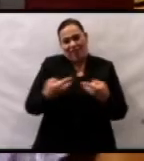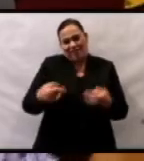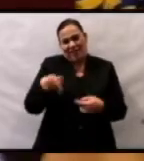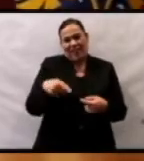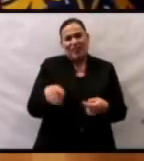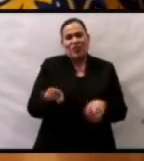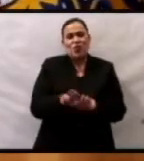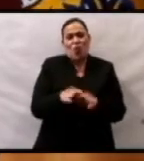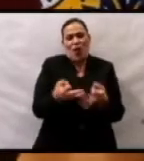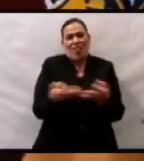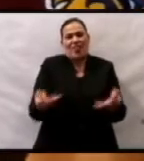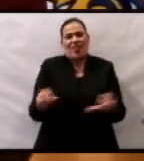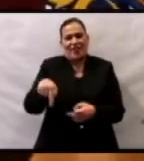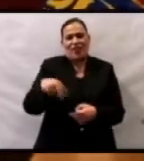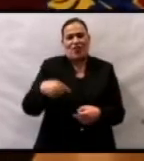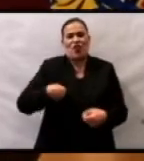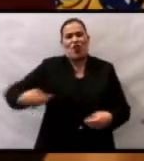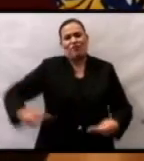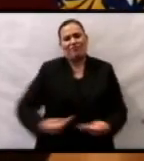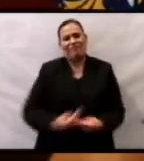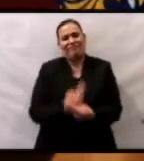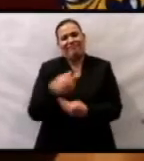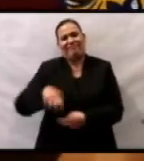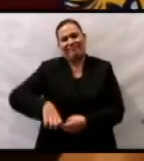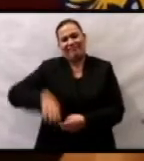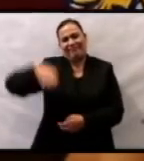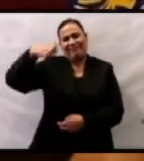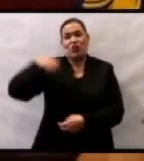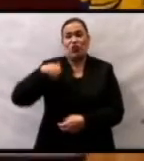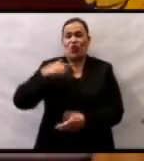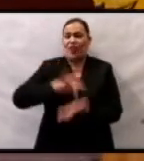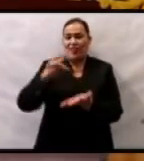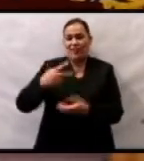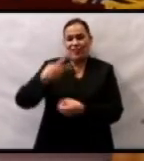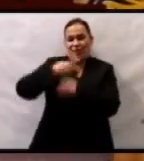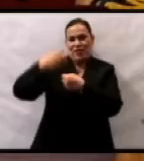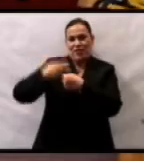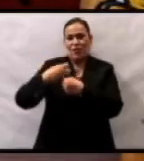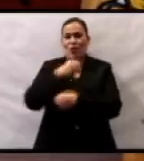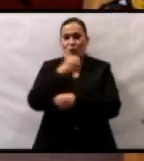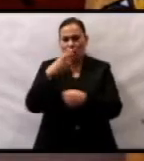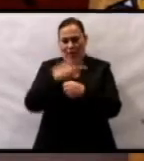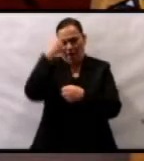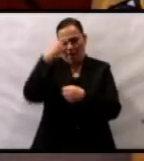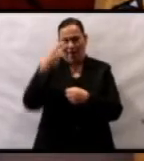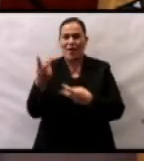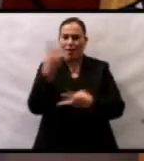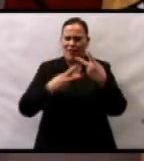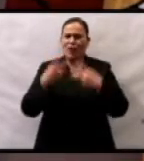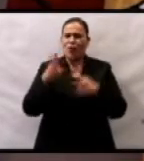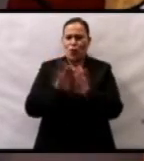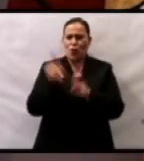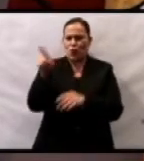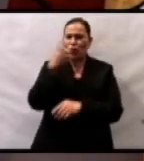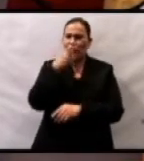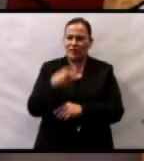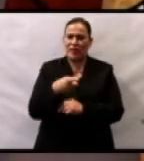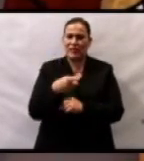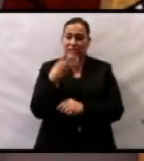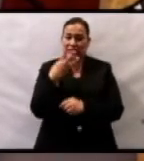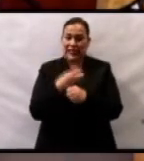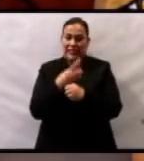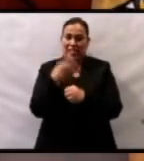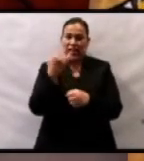día el cual agradezco mucho la invitación y la oportunidad de poder estar, como bien decías tú,